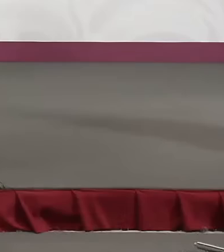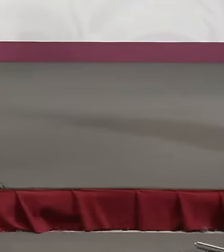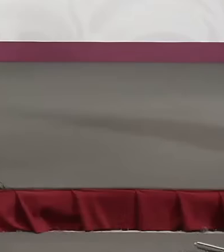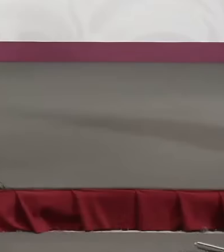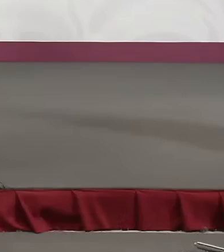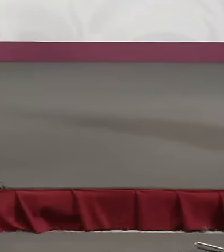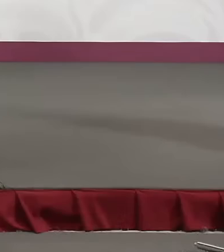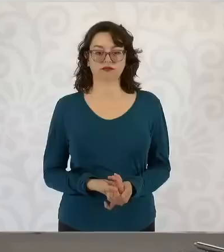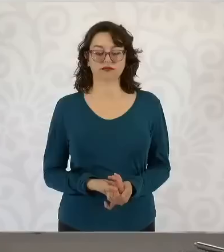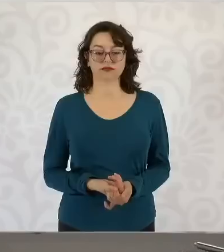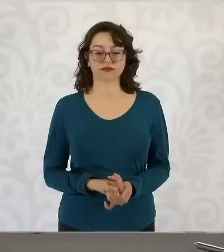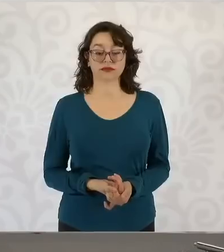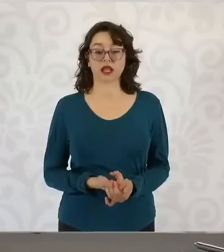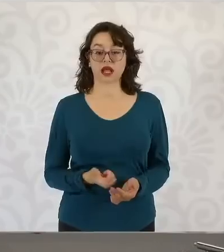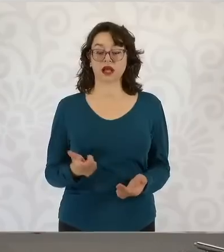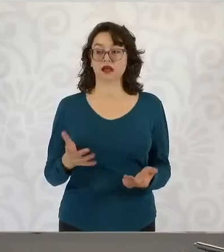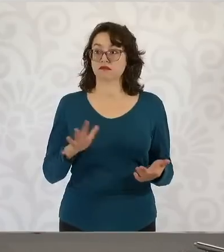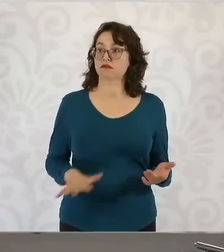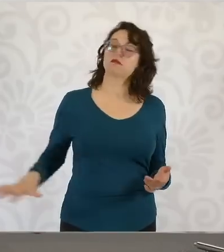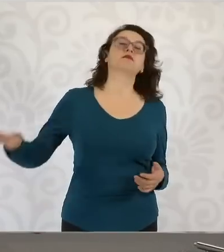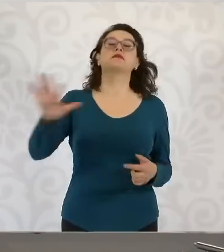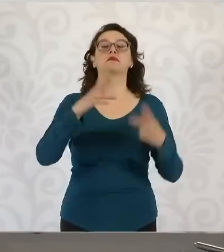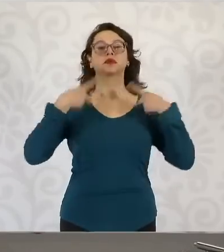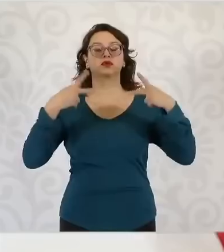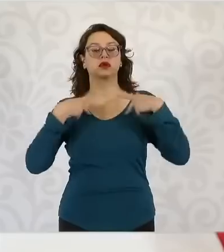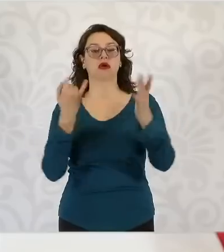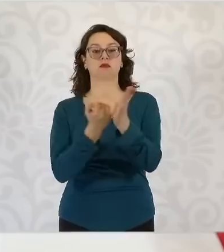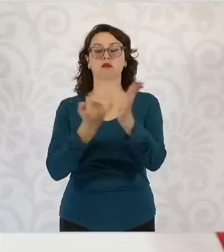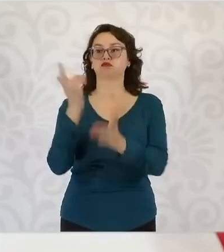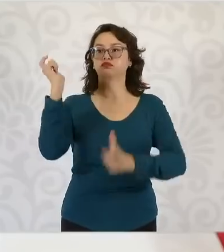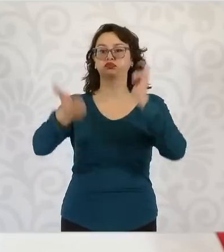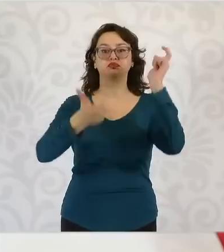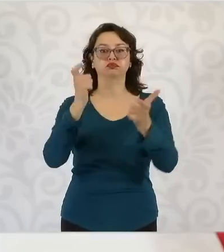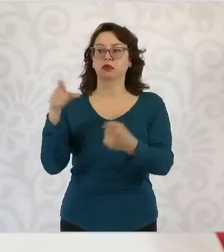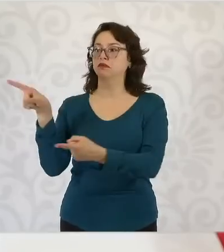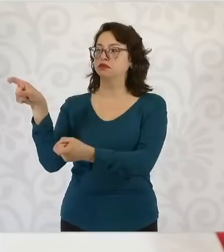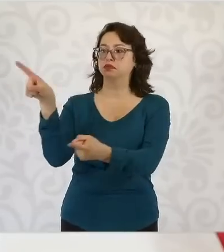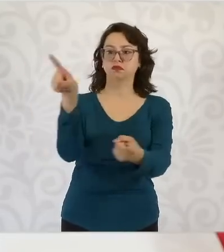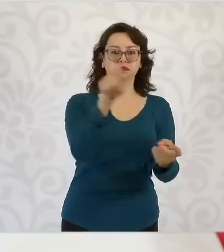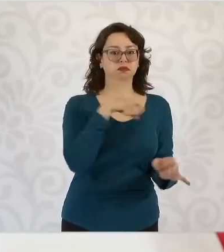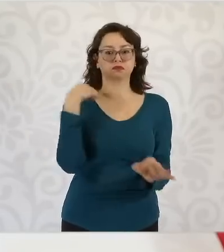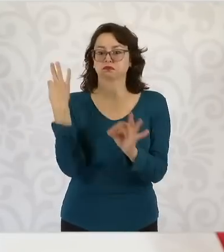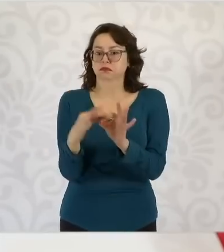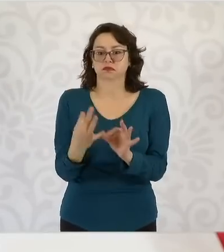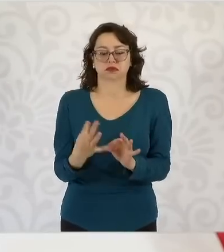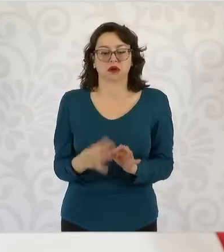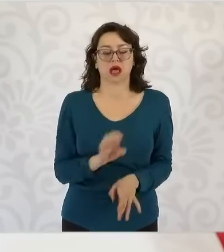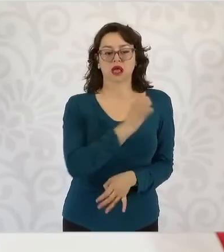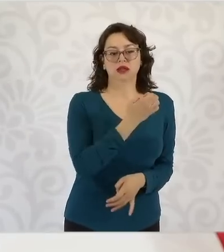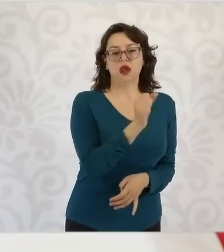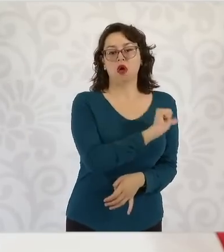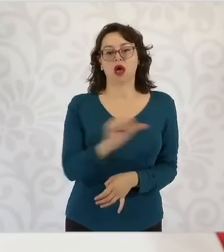tributarios, los ingresos que vienen de impuestos, que muestran en el periodo enero-abril la